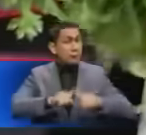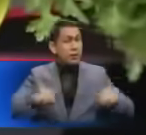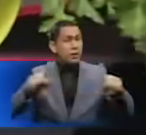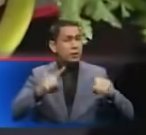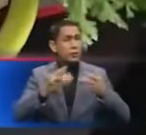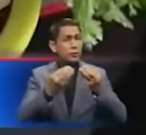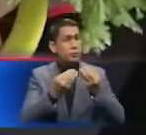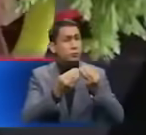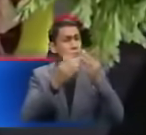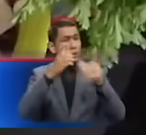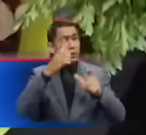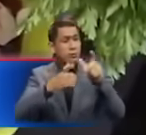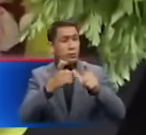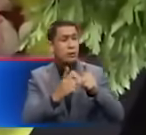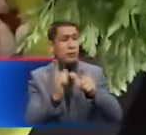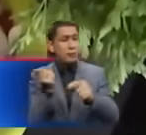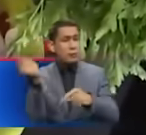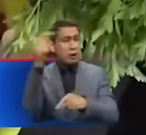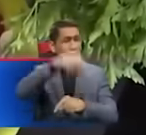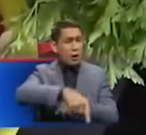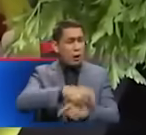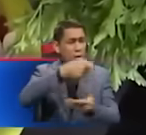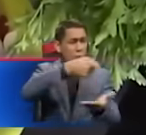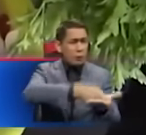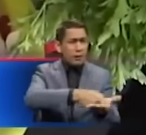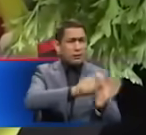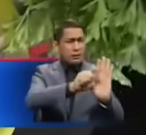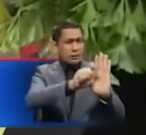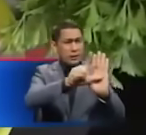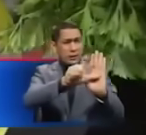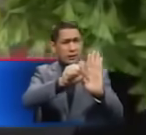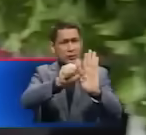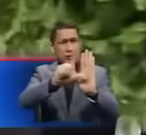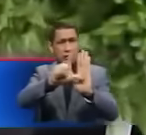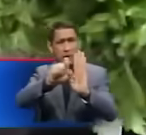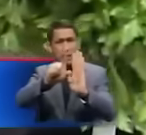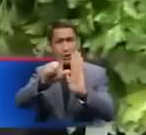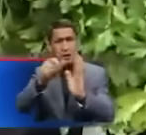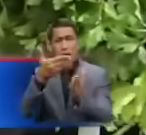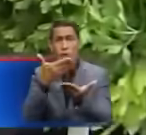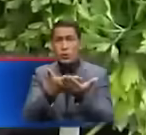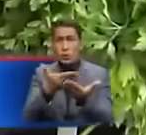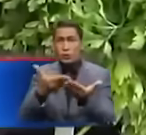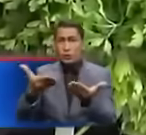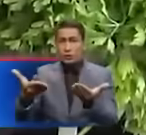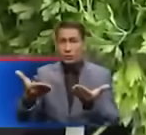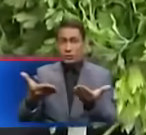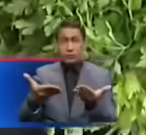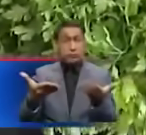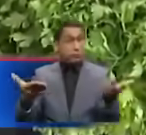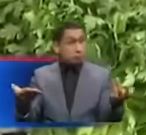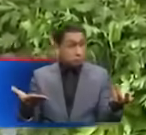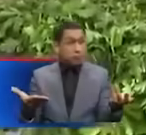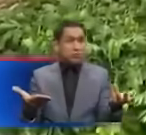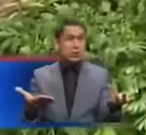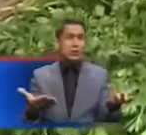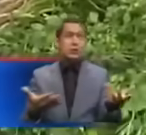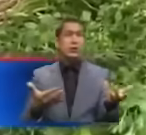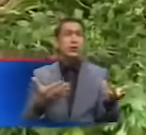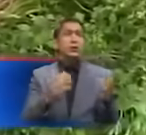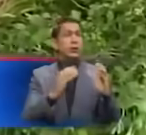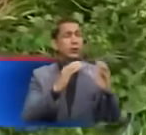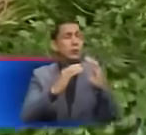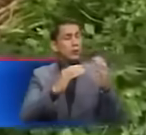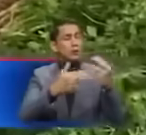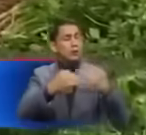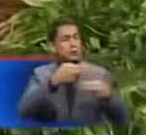dicen y señalan que se han incrementado en ciertos productos el valor para comercializarlos. Estamos acá con las caseritas,